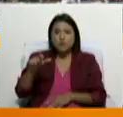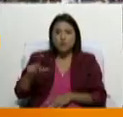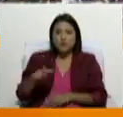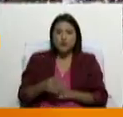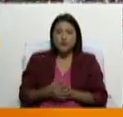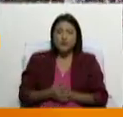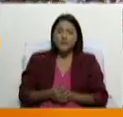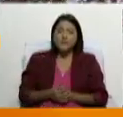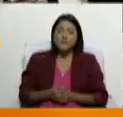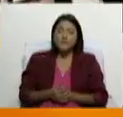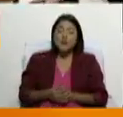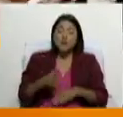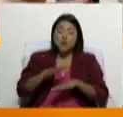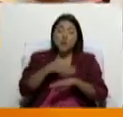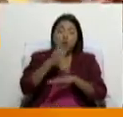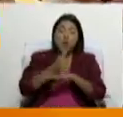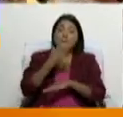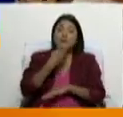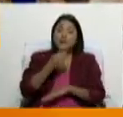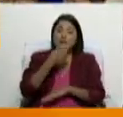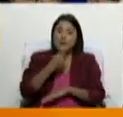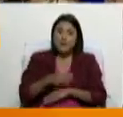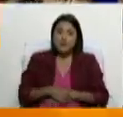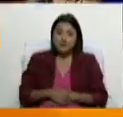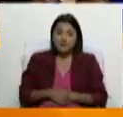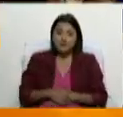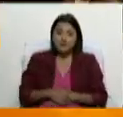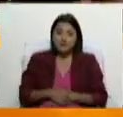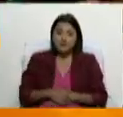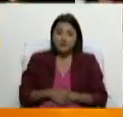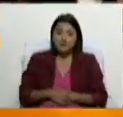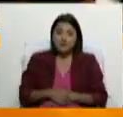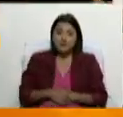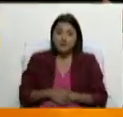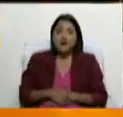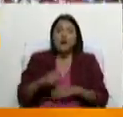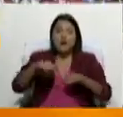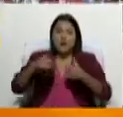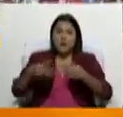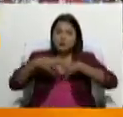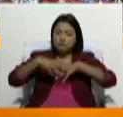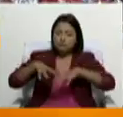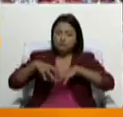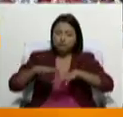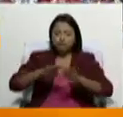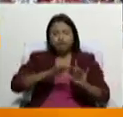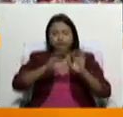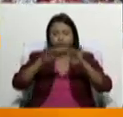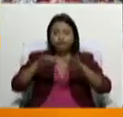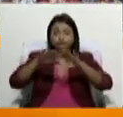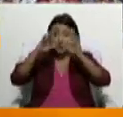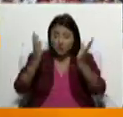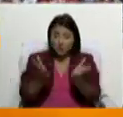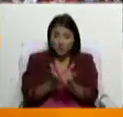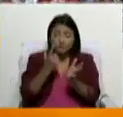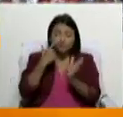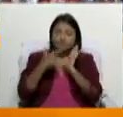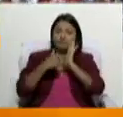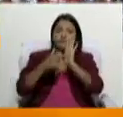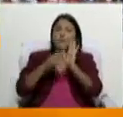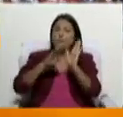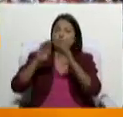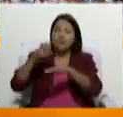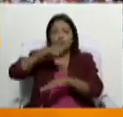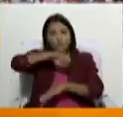parte de Israel. Y hoy nos sumamos a esta movilización mundial que tiene como propósito alzar la voz